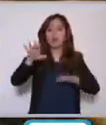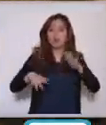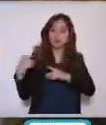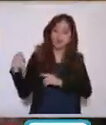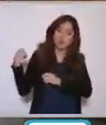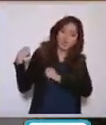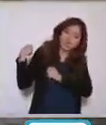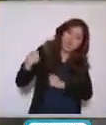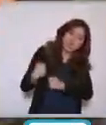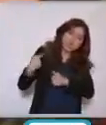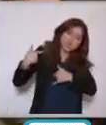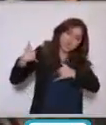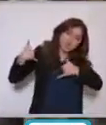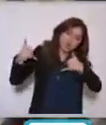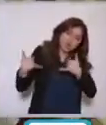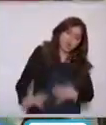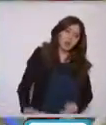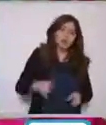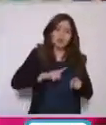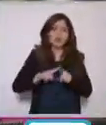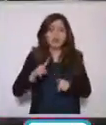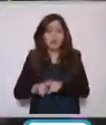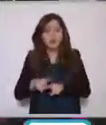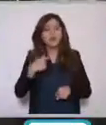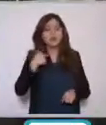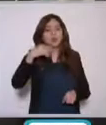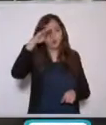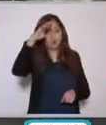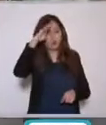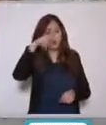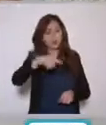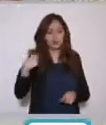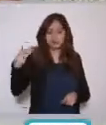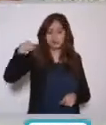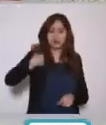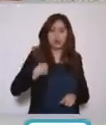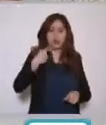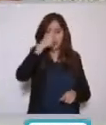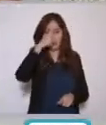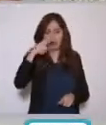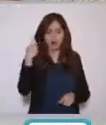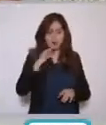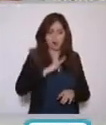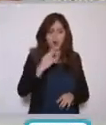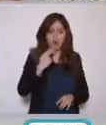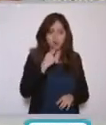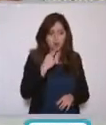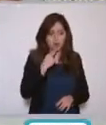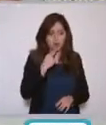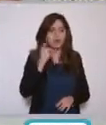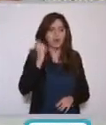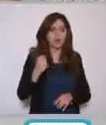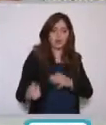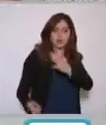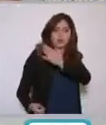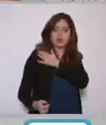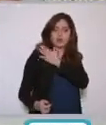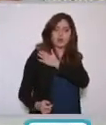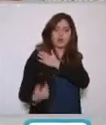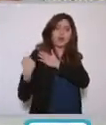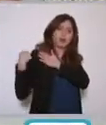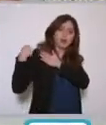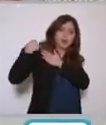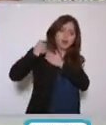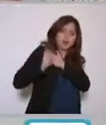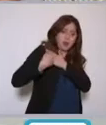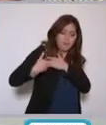un peso Exacto. espantoso, ¿no? Entonces, Exacto. por ejemplo, estas asas están cómodas. Exacto, y estas asas son para hombro, que entonces tiene